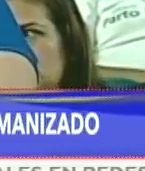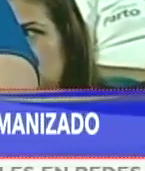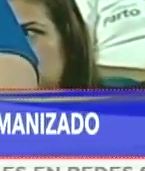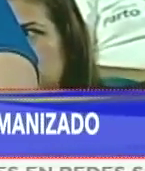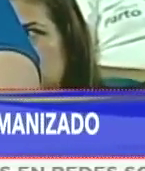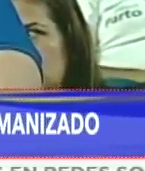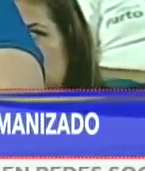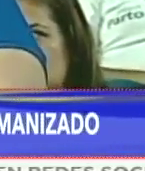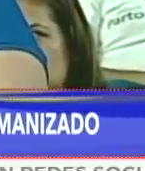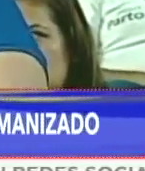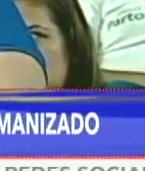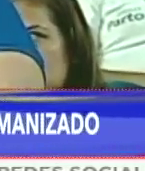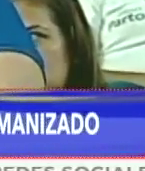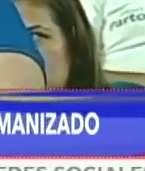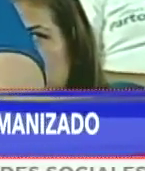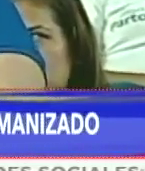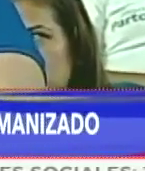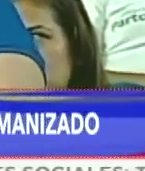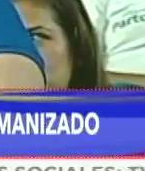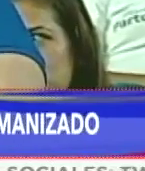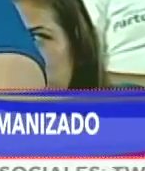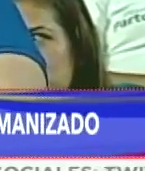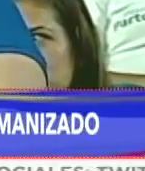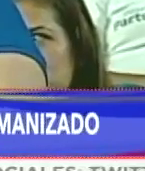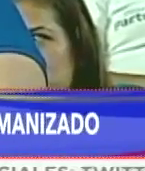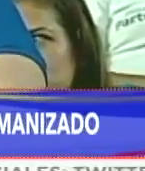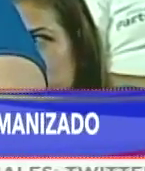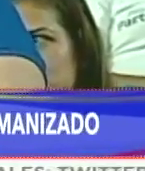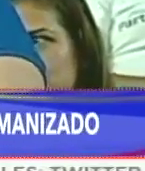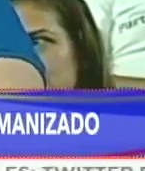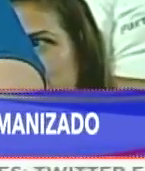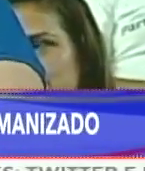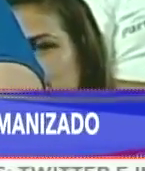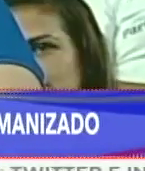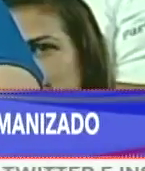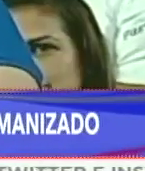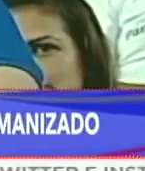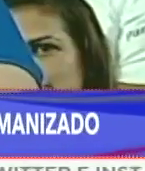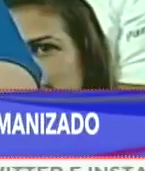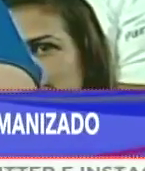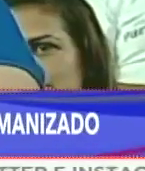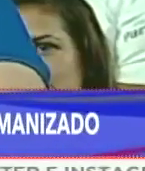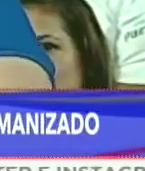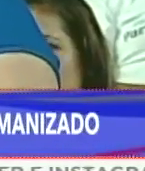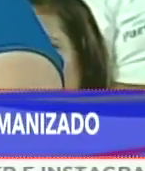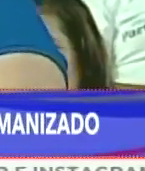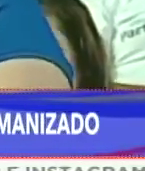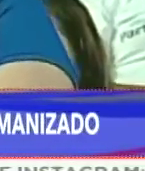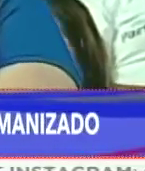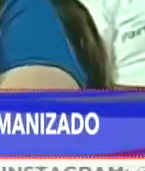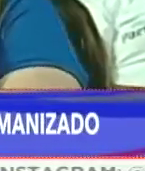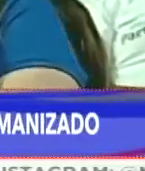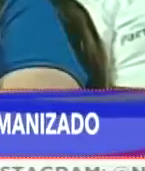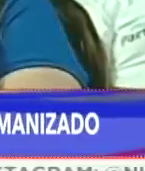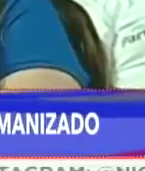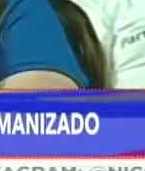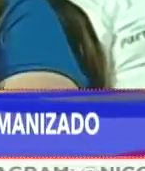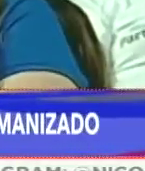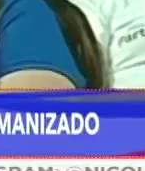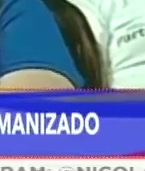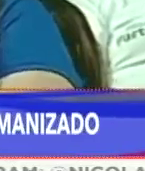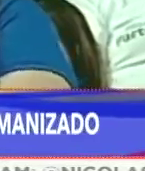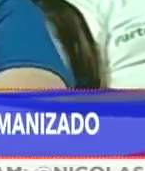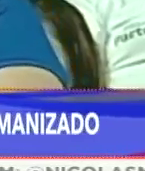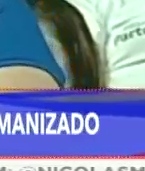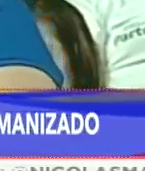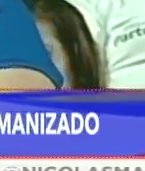feminista, que es el que forma parte del legado de nuestro comandante supremo, Hugo Chávez. Como usted como lo han dicho parte de las